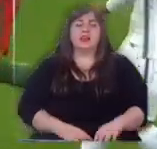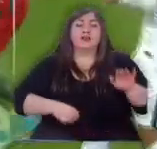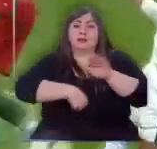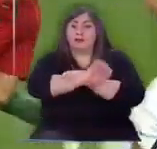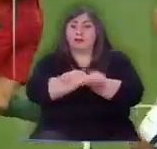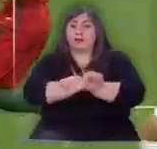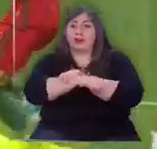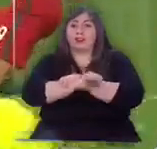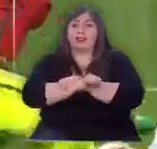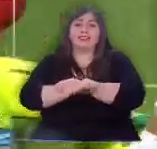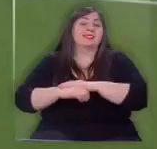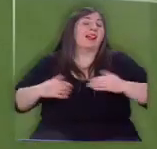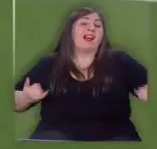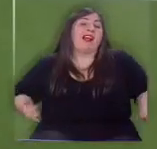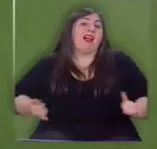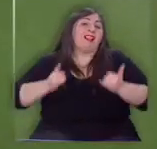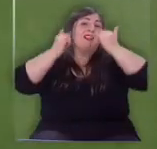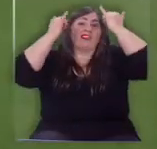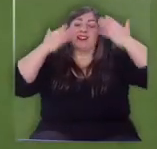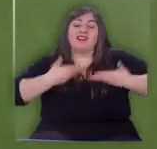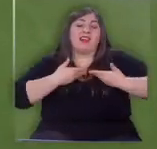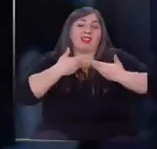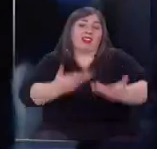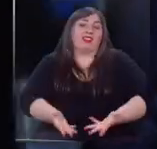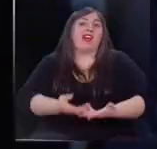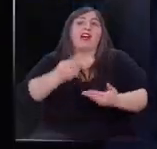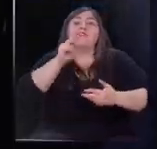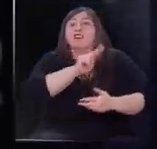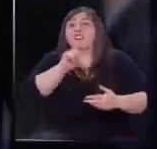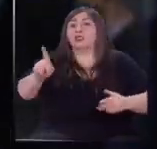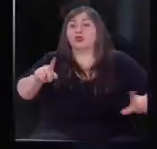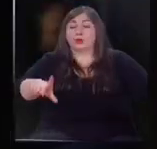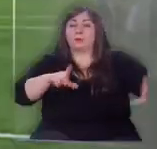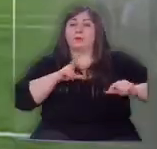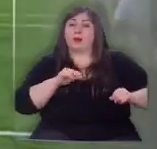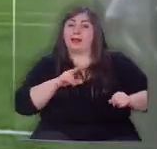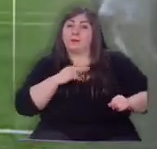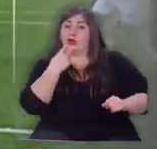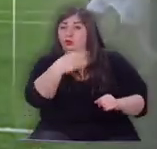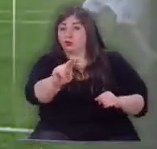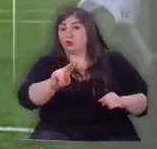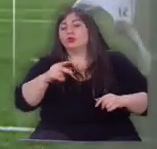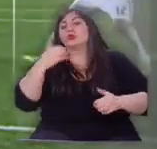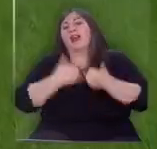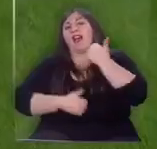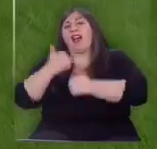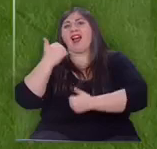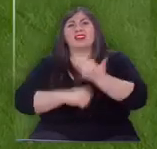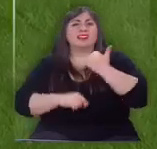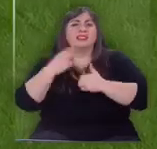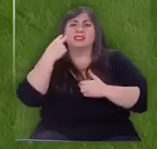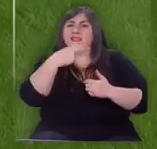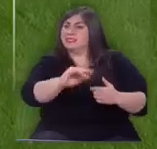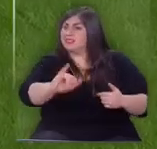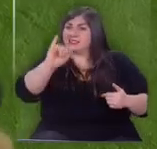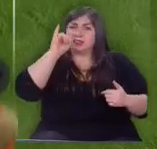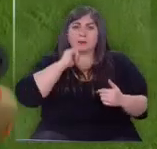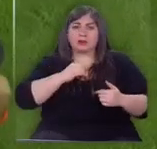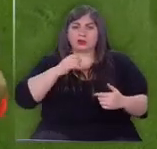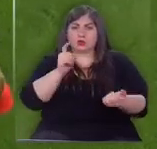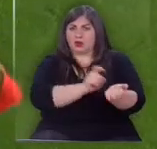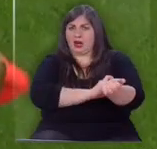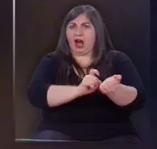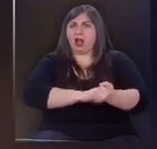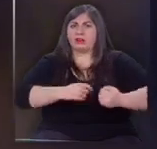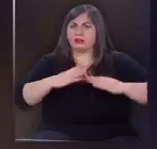futbolista que se ha cansado de dar alegrías al país, 21 títulos en su carrera, su talento traducido en solvencia, siempre ha sido su sello, igual que su carácter de